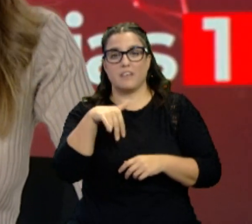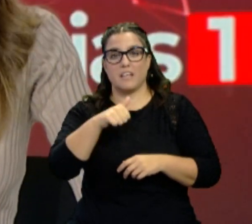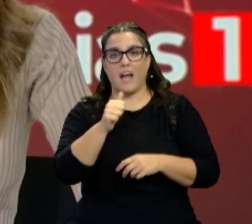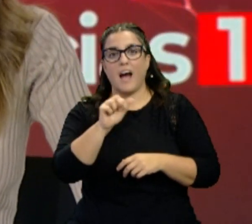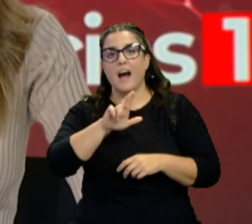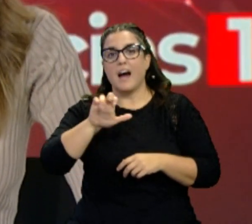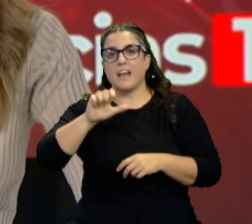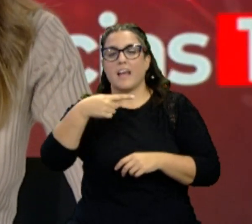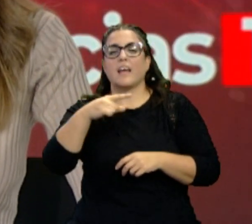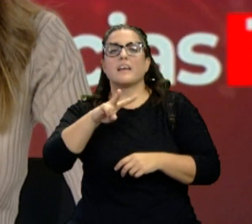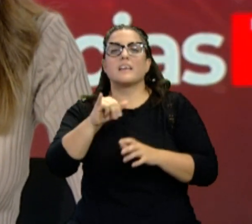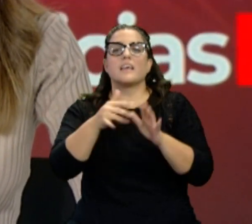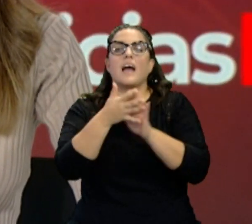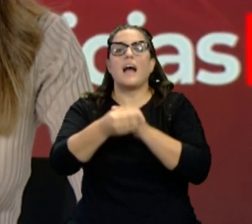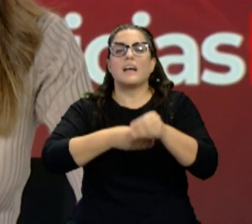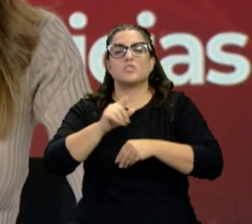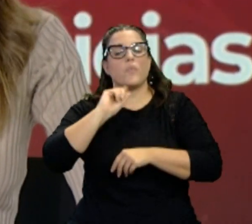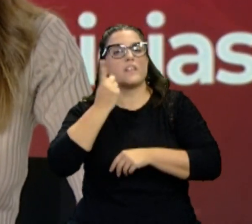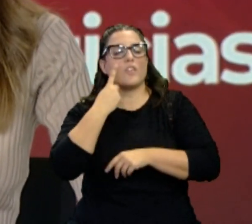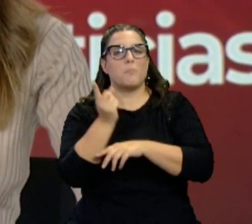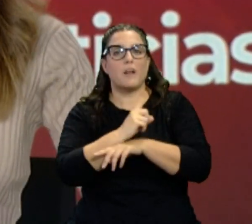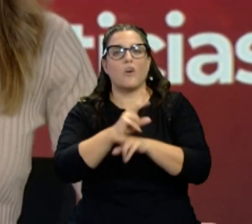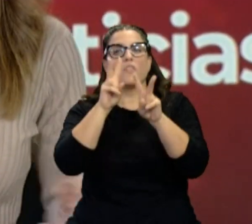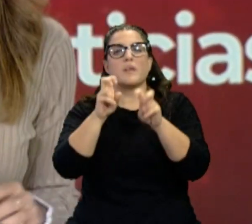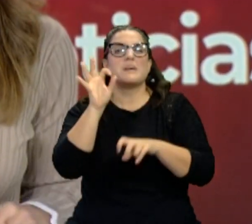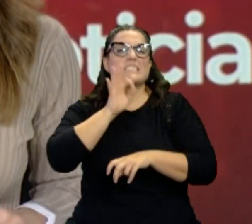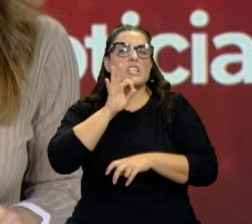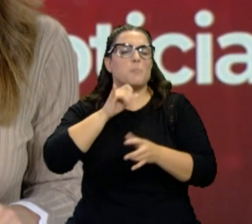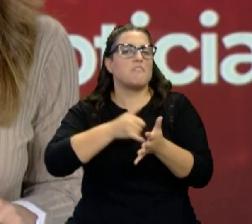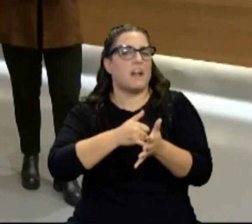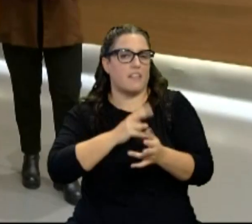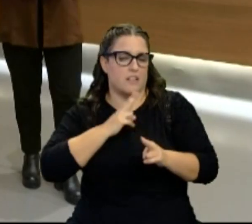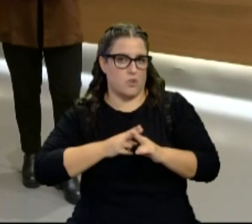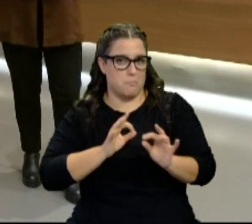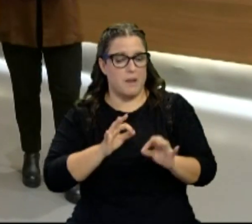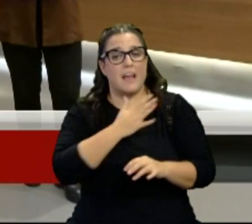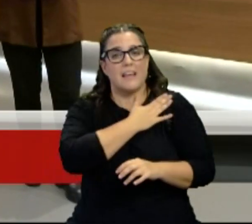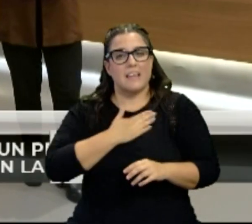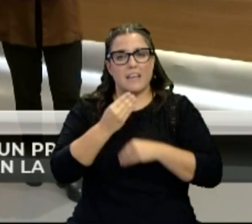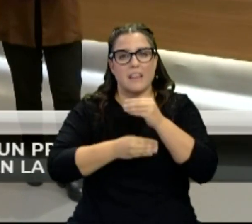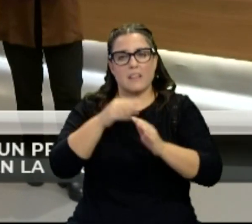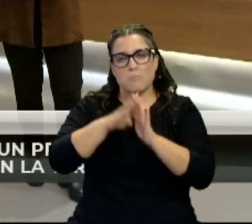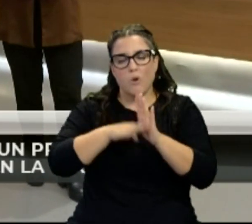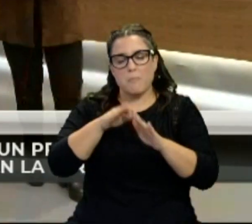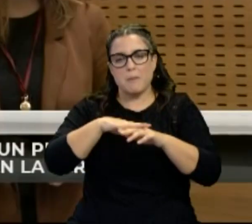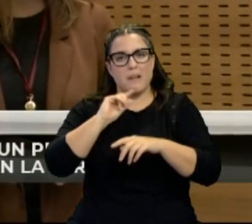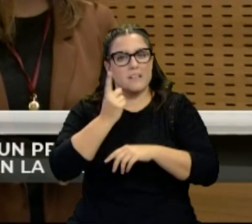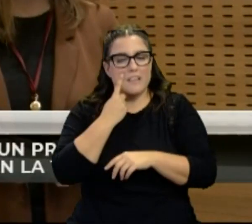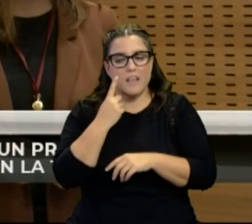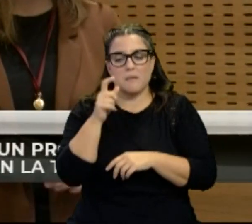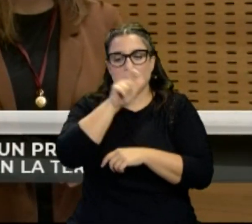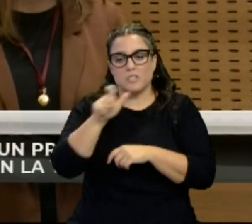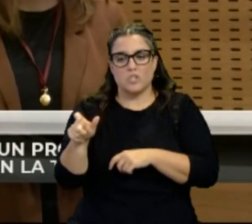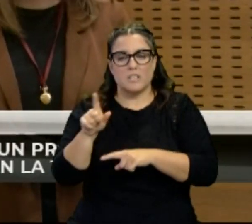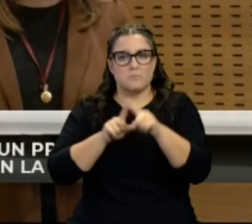de detección precoz e intervención sobre el síndrome de fragilidad. Con él se espera dar con situaciones que incapacitan a las personas mayores y las llevan a